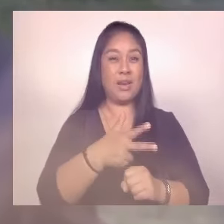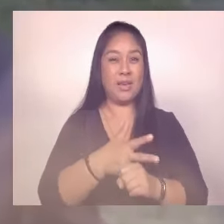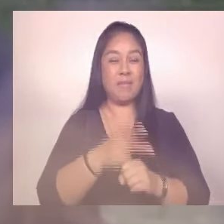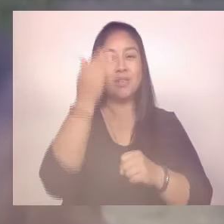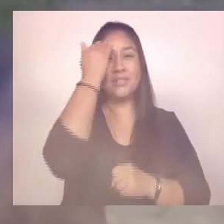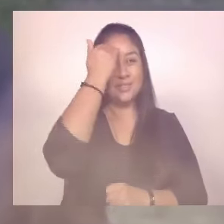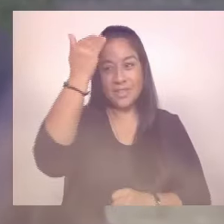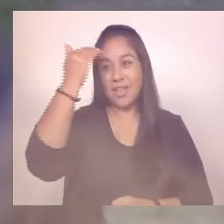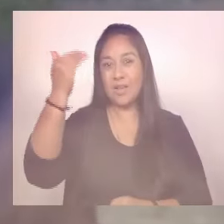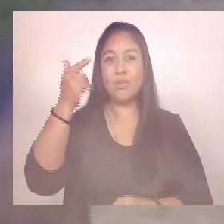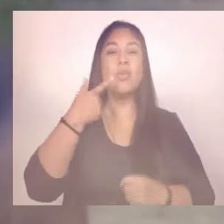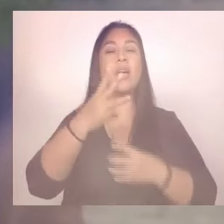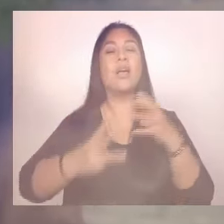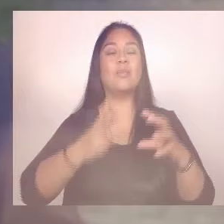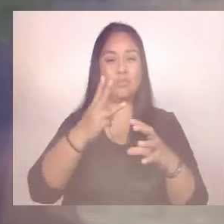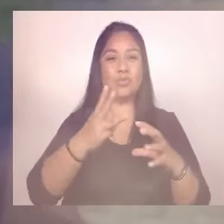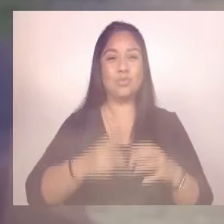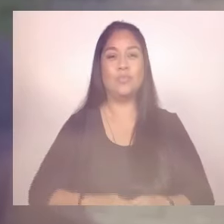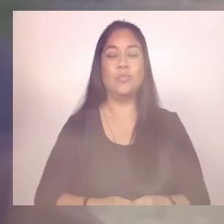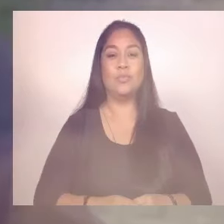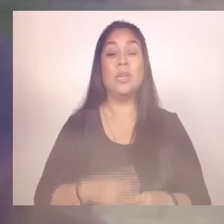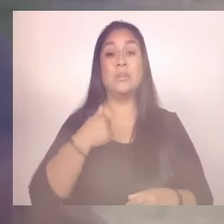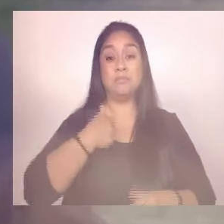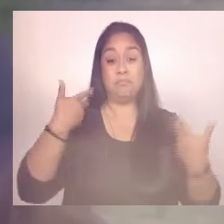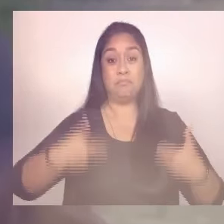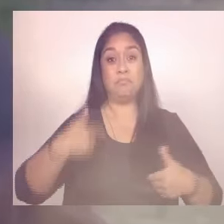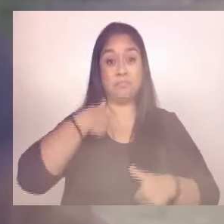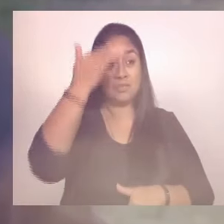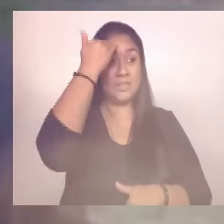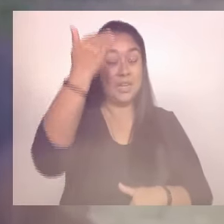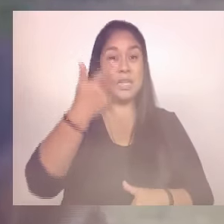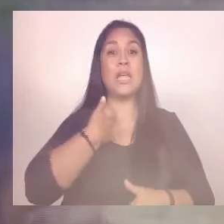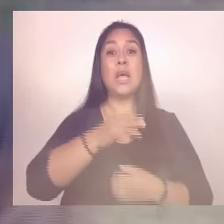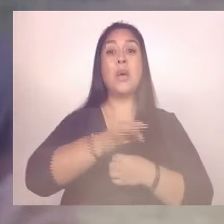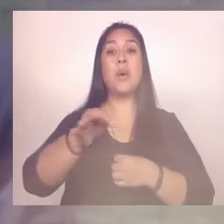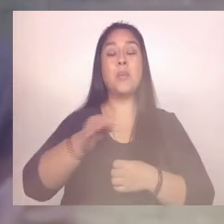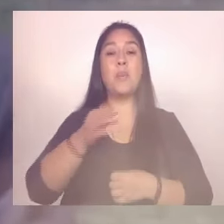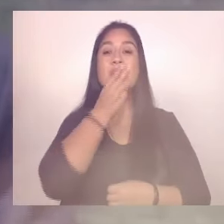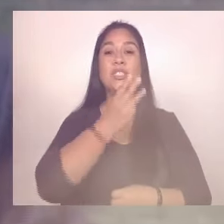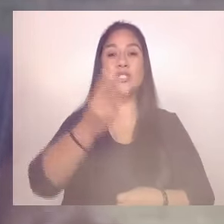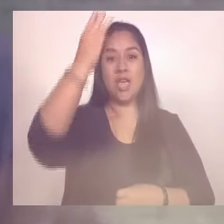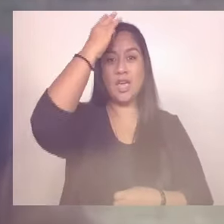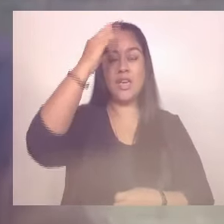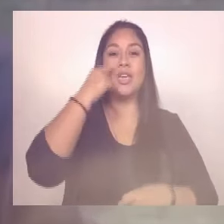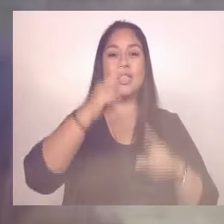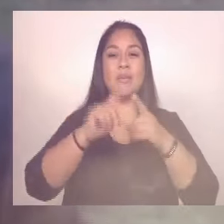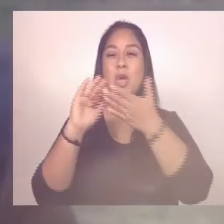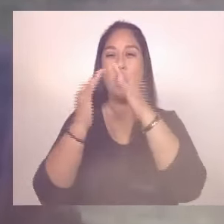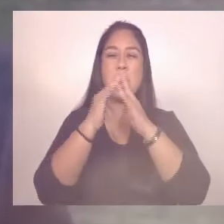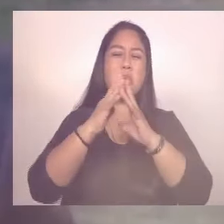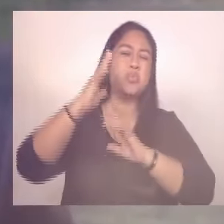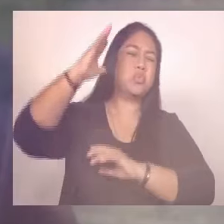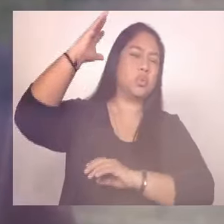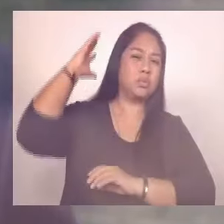Guatemala saluda al mundo. Le saludo en el idioma del pueblo quiché, una de las